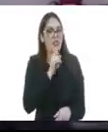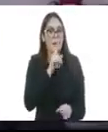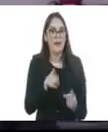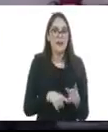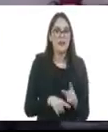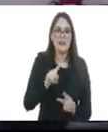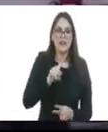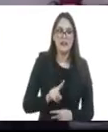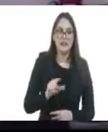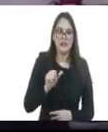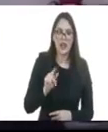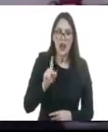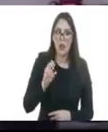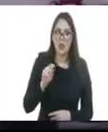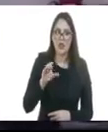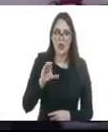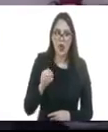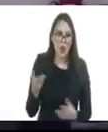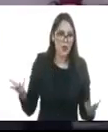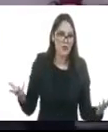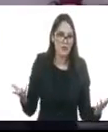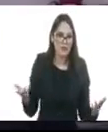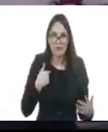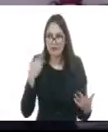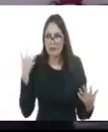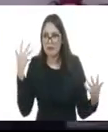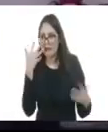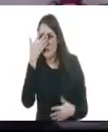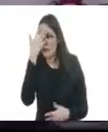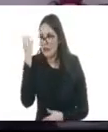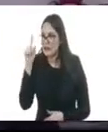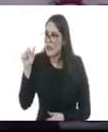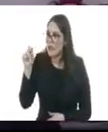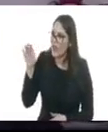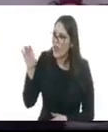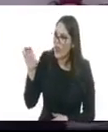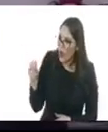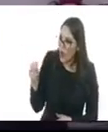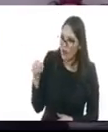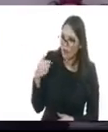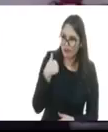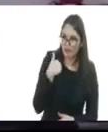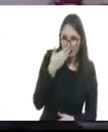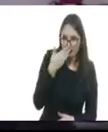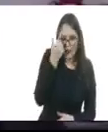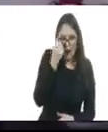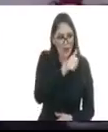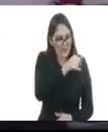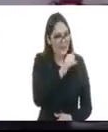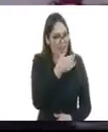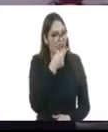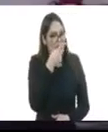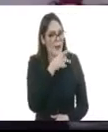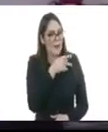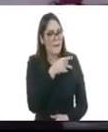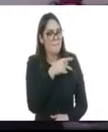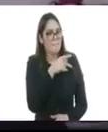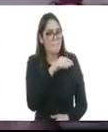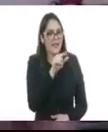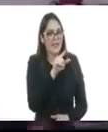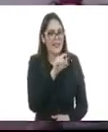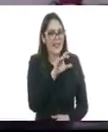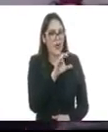que yo no sé zapoteco, ¿no? O le mandaban a alguien que hablaba así mazateco, pero no la variante que te hablaban ellos.